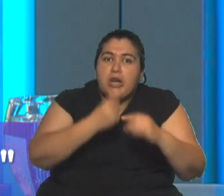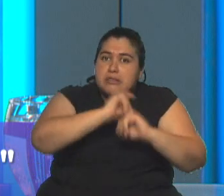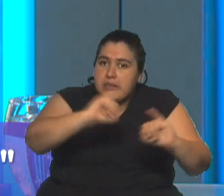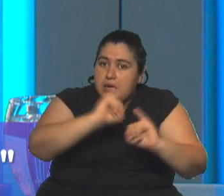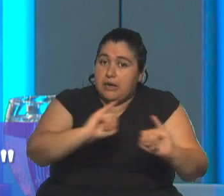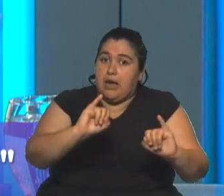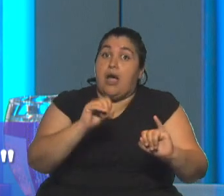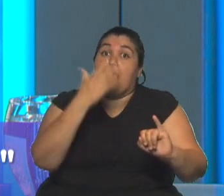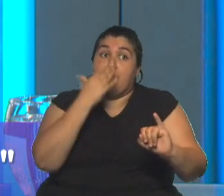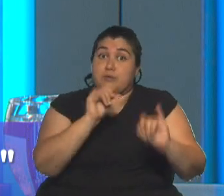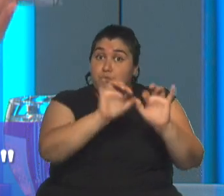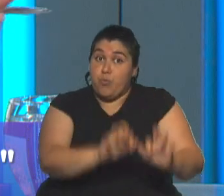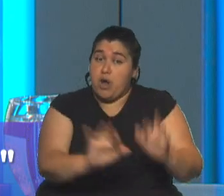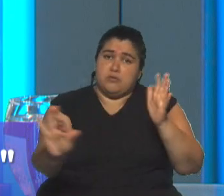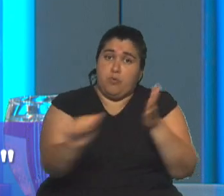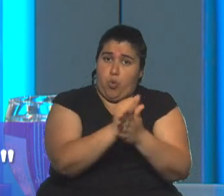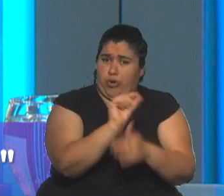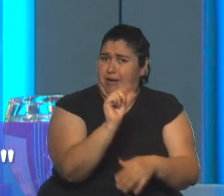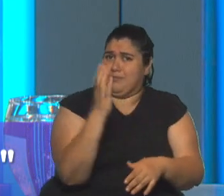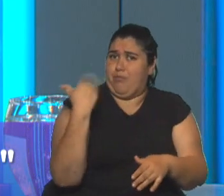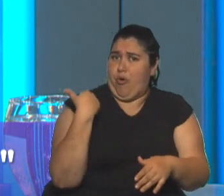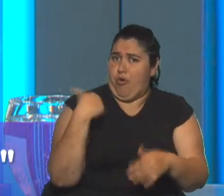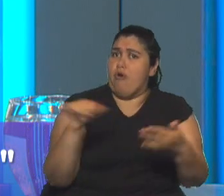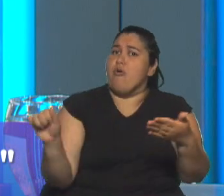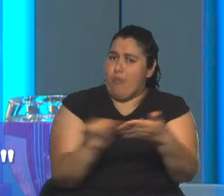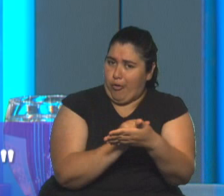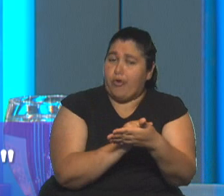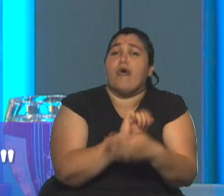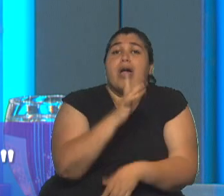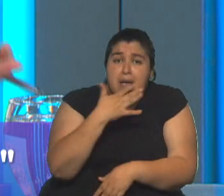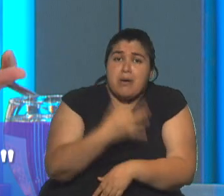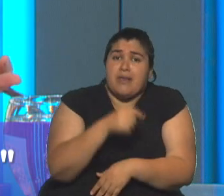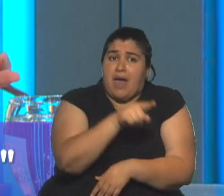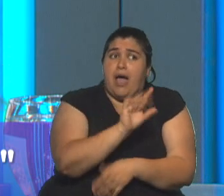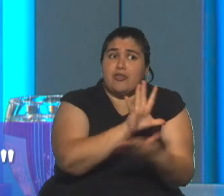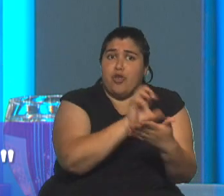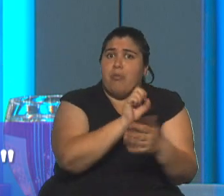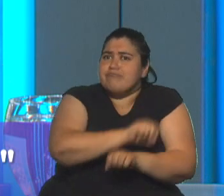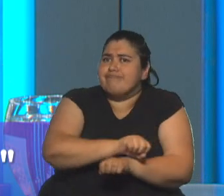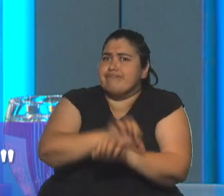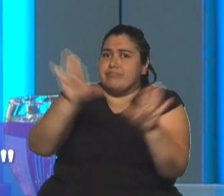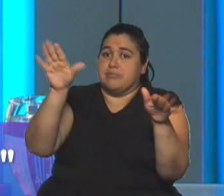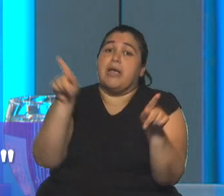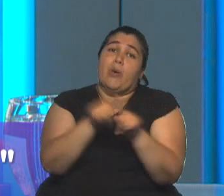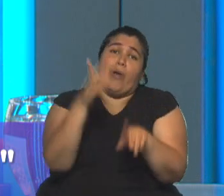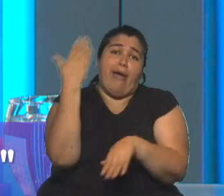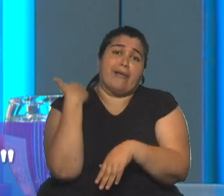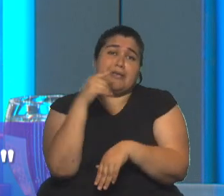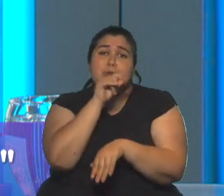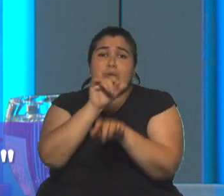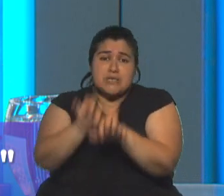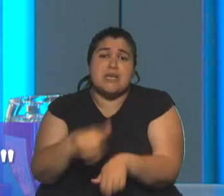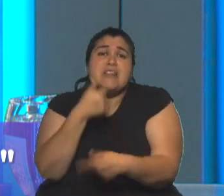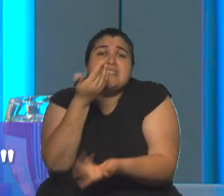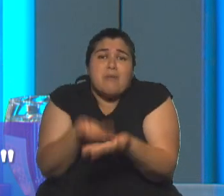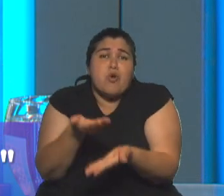Villarruel borró este tuit. Lo borró hace algunas horas porque es verdad que está circulando, del mismo modo que está circulando aquel tuit en donde ella proponía el